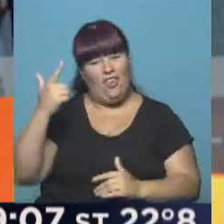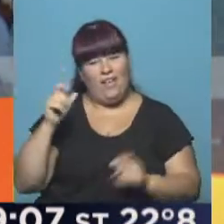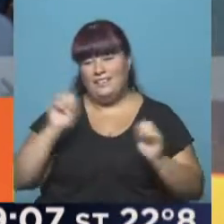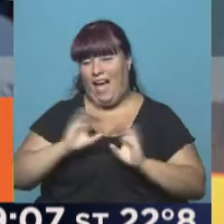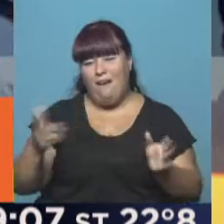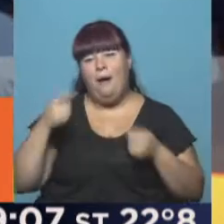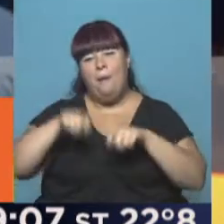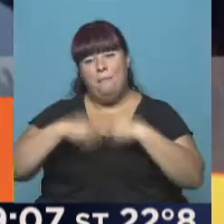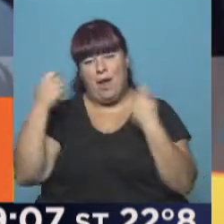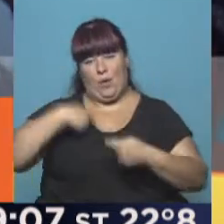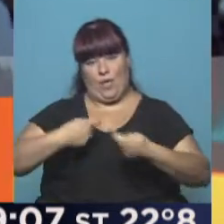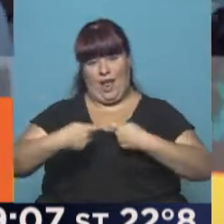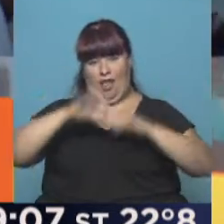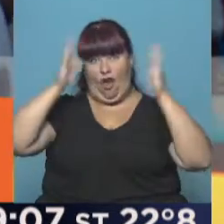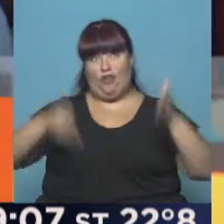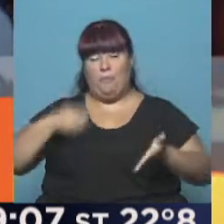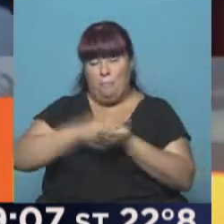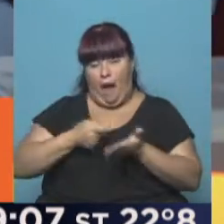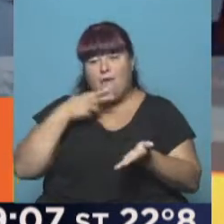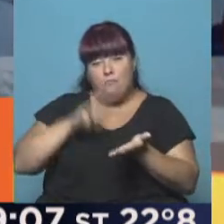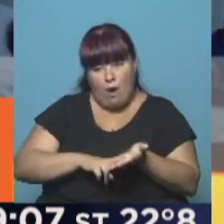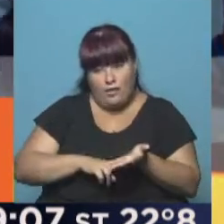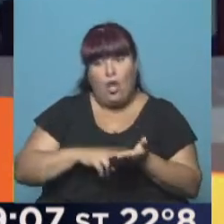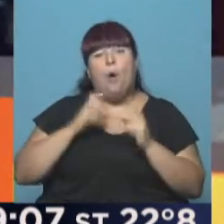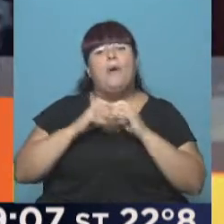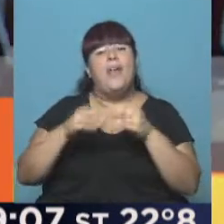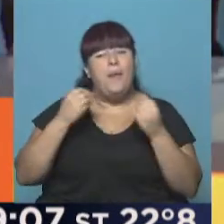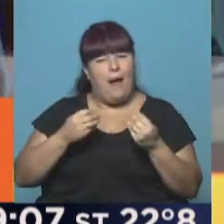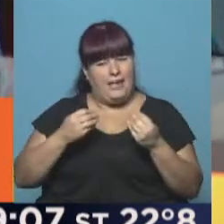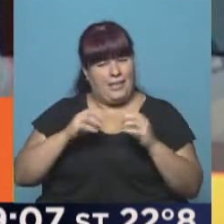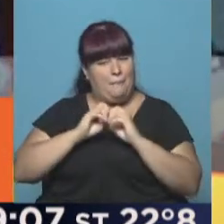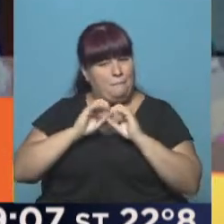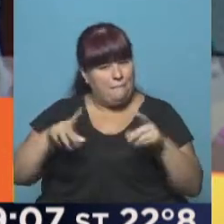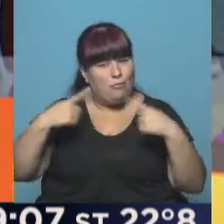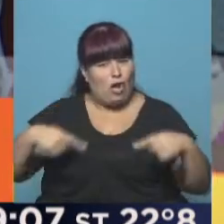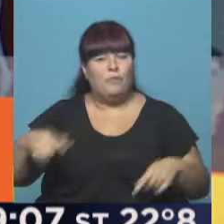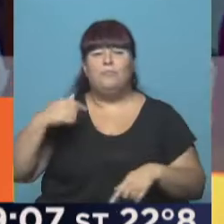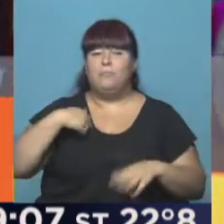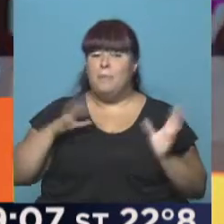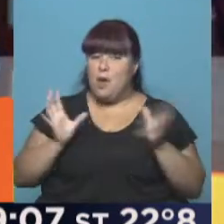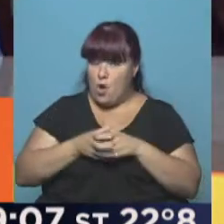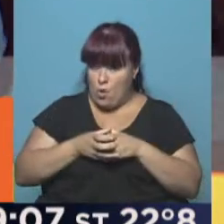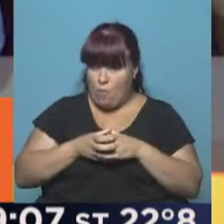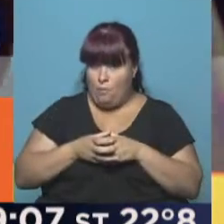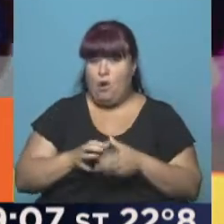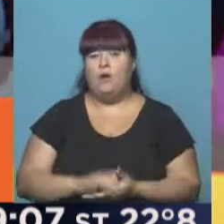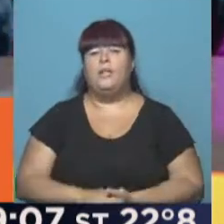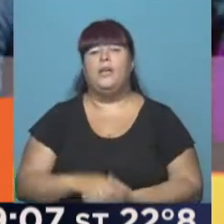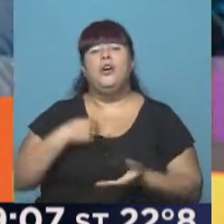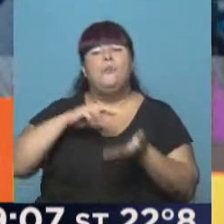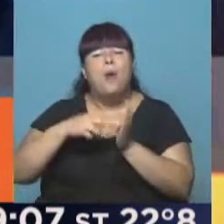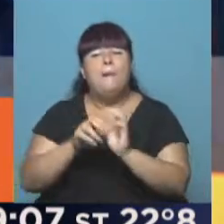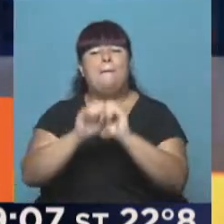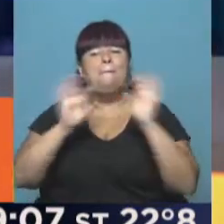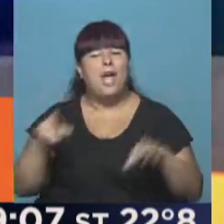legal y que lo perjudica al tipo que está pagando todos los impuestos pero la discusión es muchísimo más amplia mirar mi sector por ejemplo tengo problema